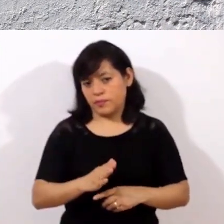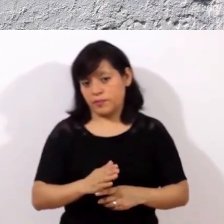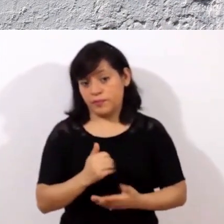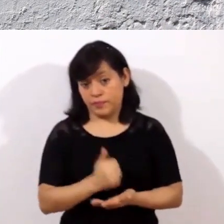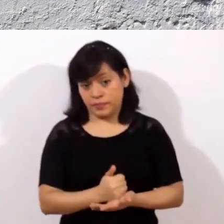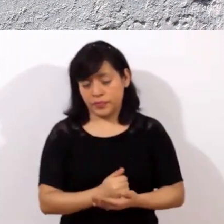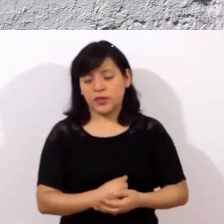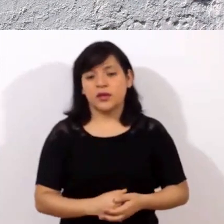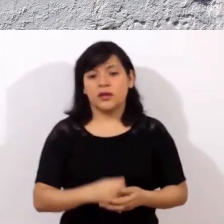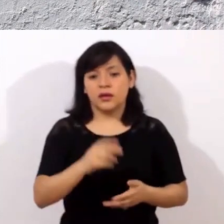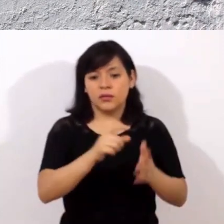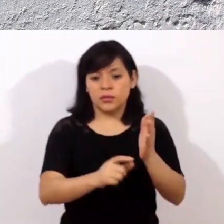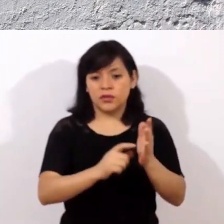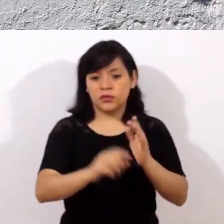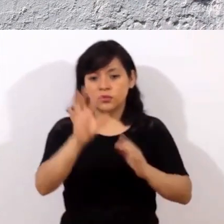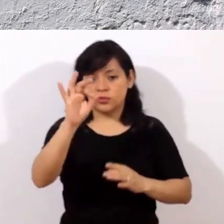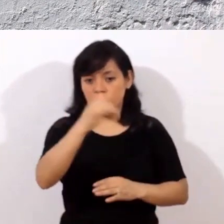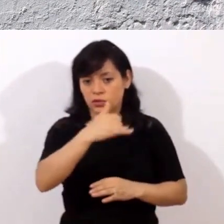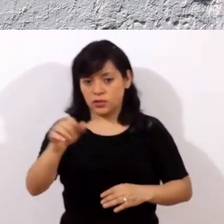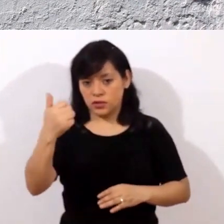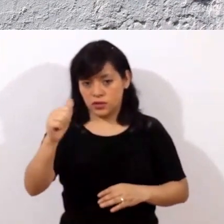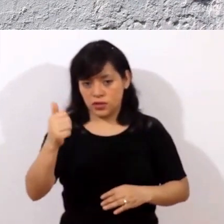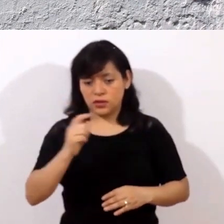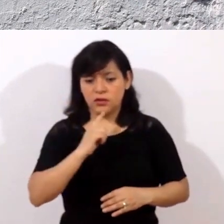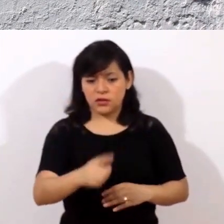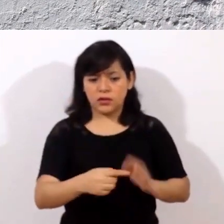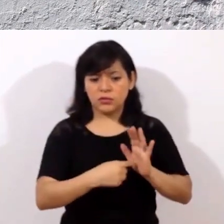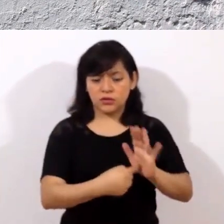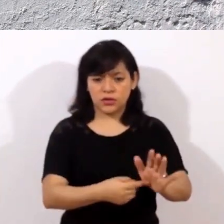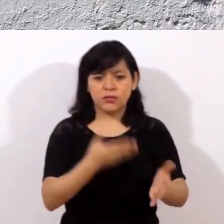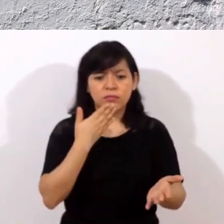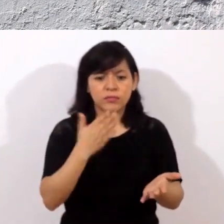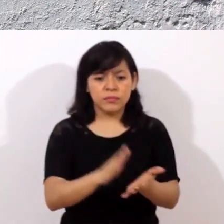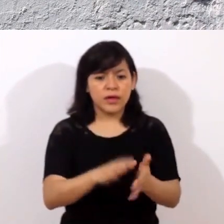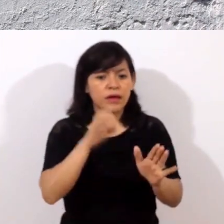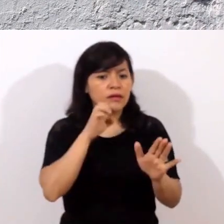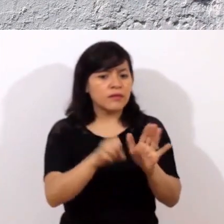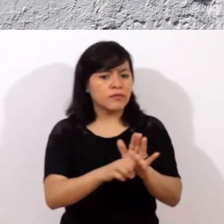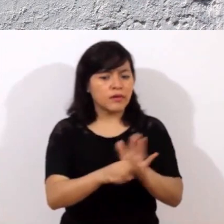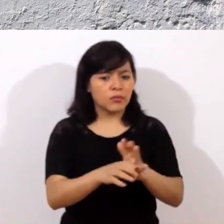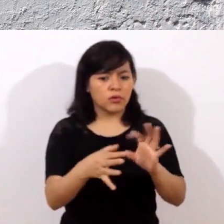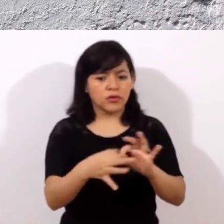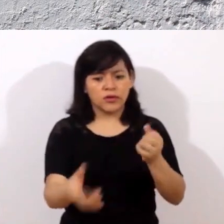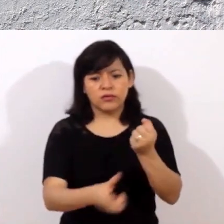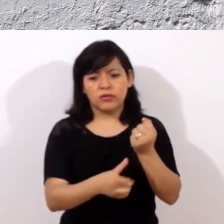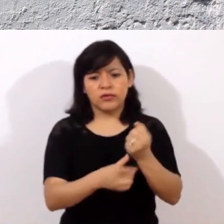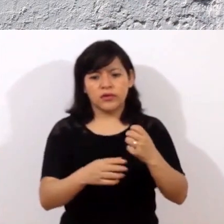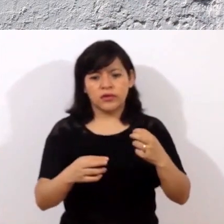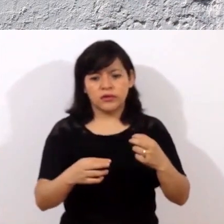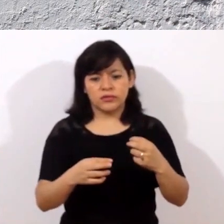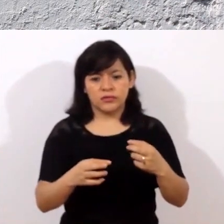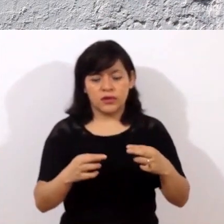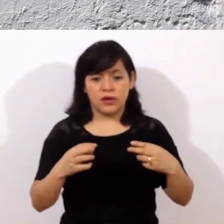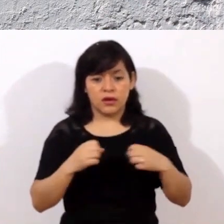el mal ejemplo de los líderes religiosos. No solo gobernantes políticos, sino también gobernantes, digamos así,